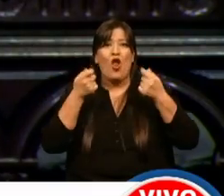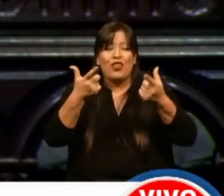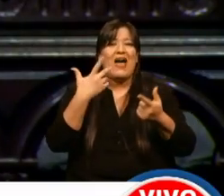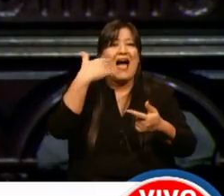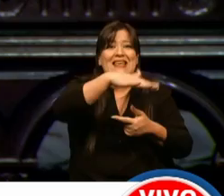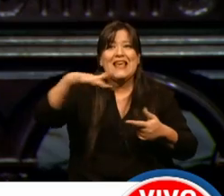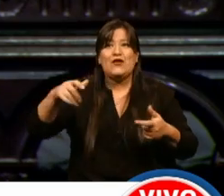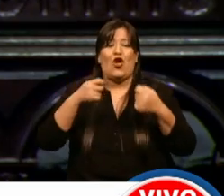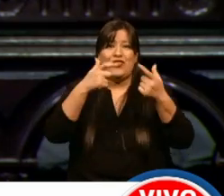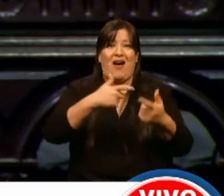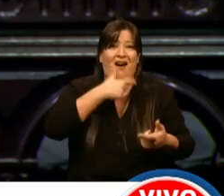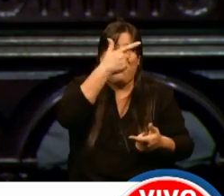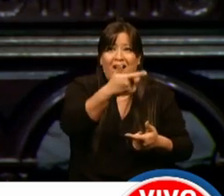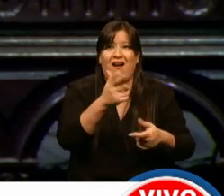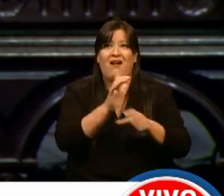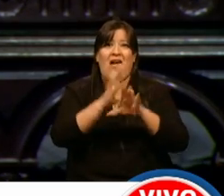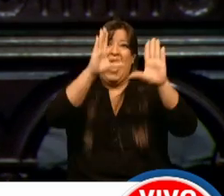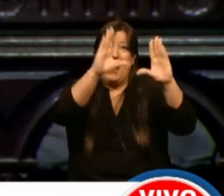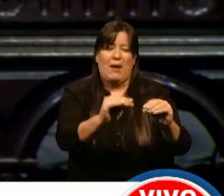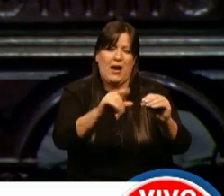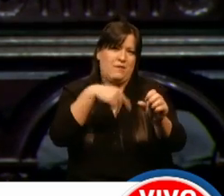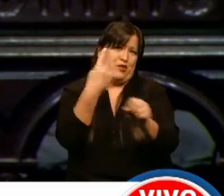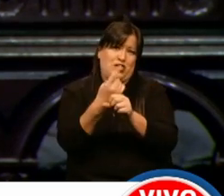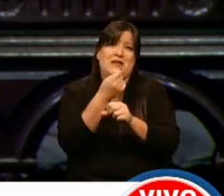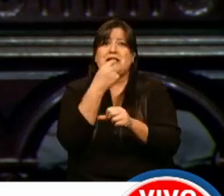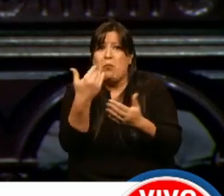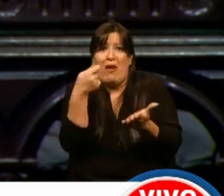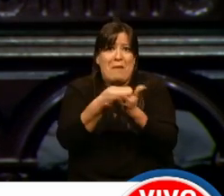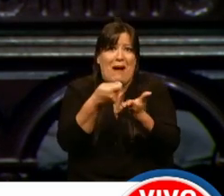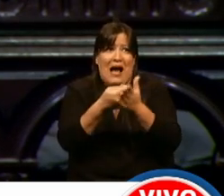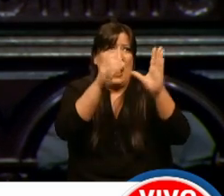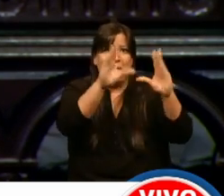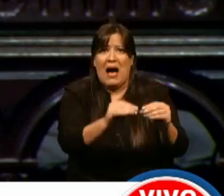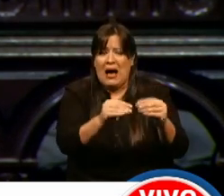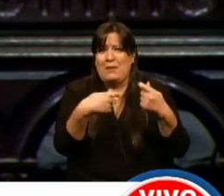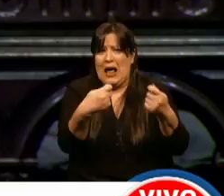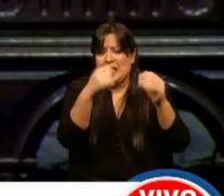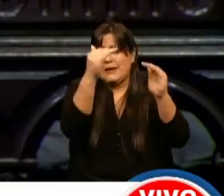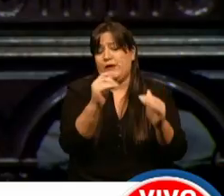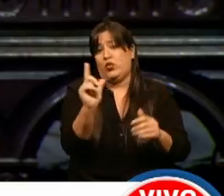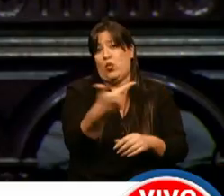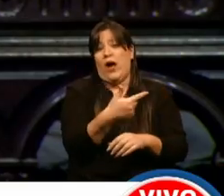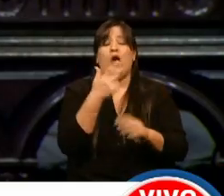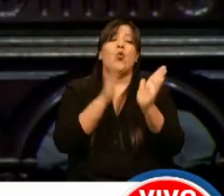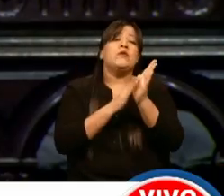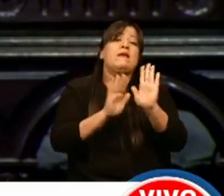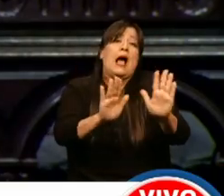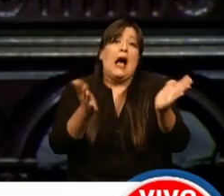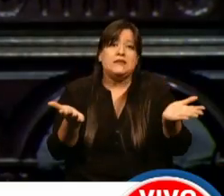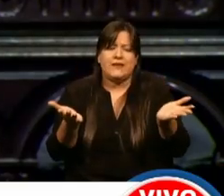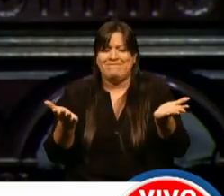nieto nieta hijo hijo la paga y la calefacción no más si no puede pagar pero bueno hoy traen las cosas que sucedían y que no se justificaban entonces